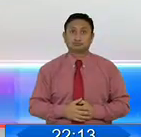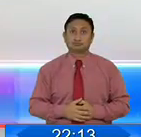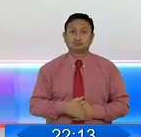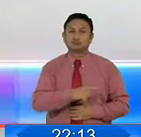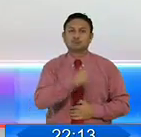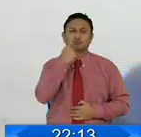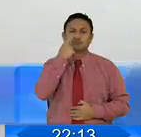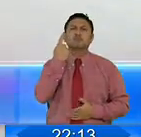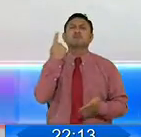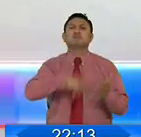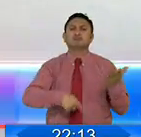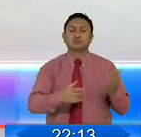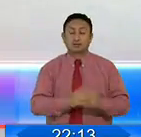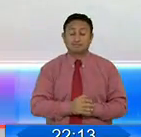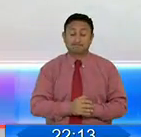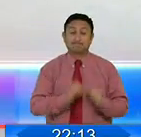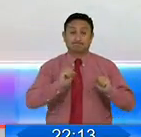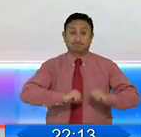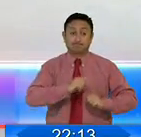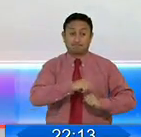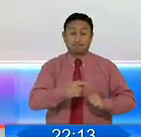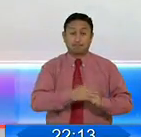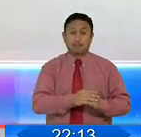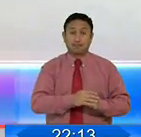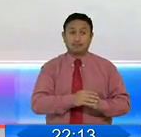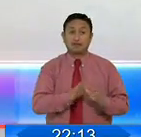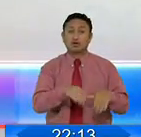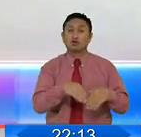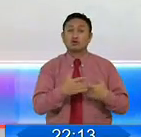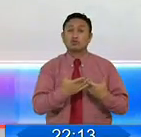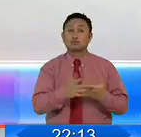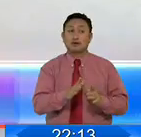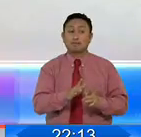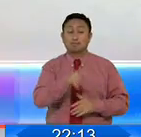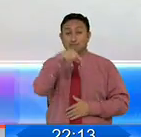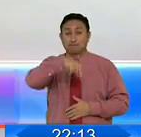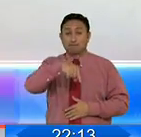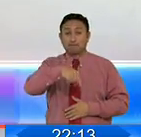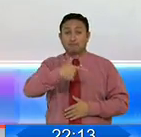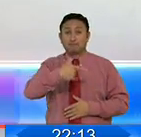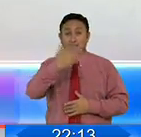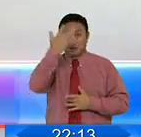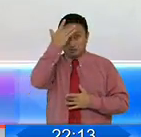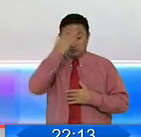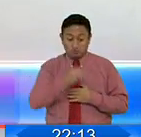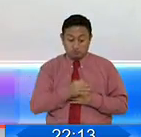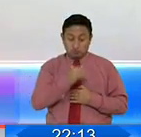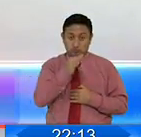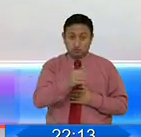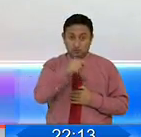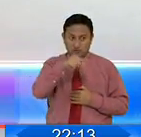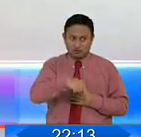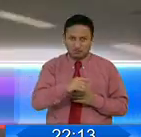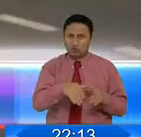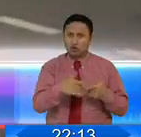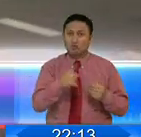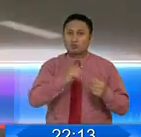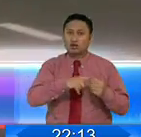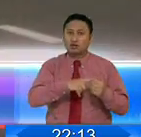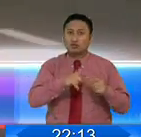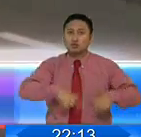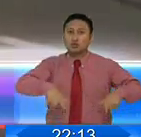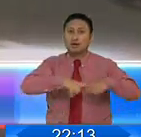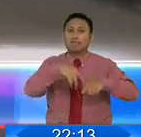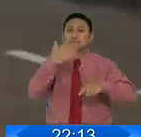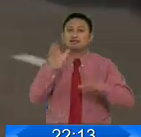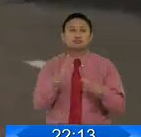pruebas? Justamente para hacer un mapeo del perfil epidemiológico del SARS-CoV-2 en el Distrito Metropolitano de Quito. El secretario